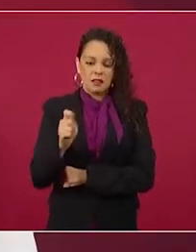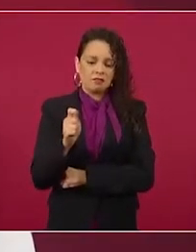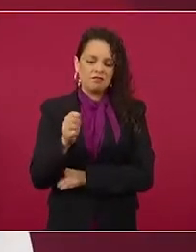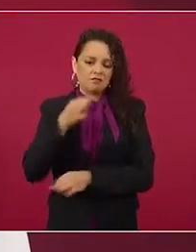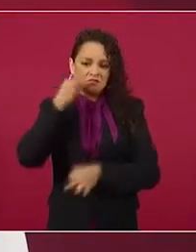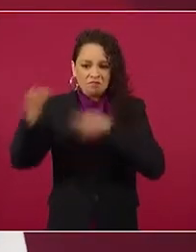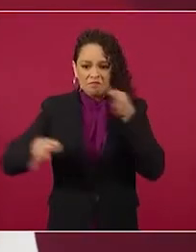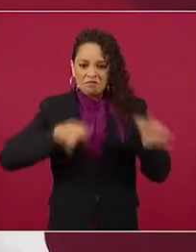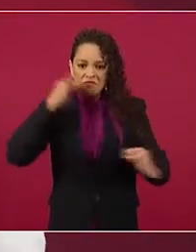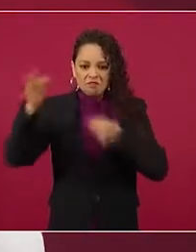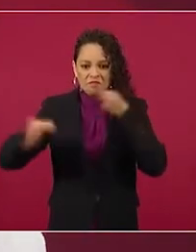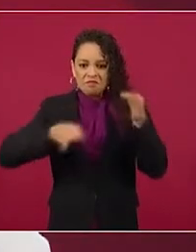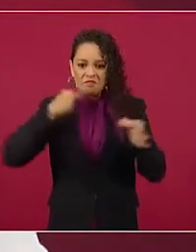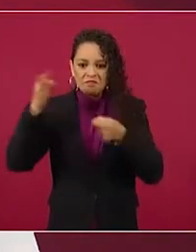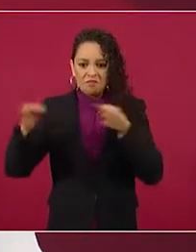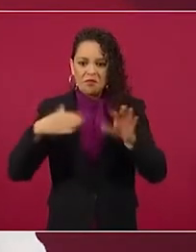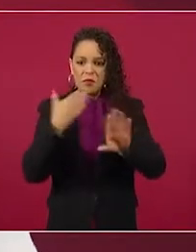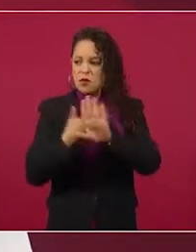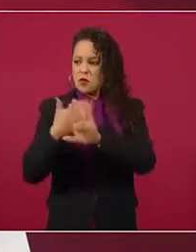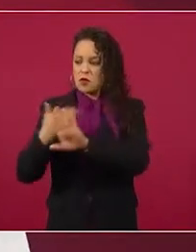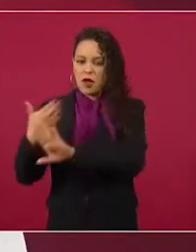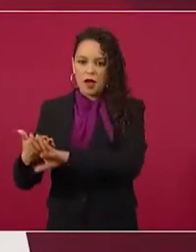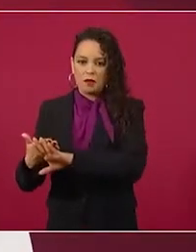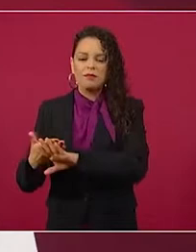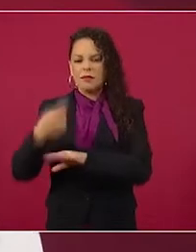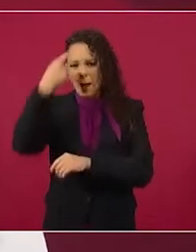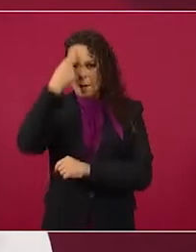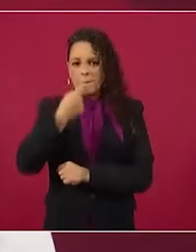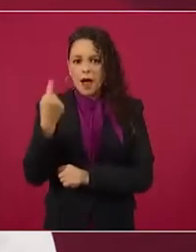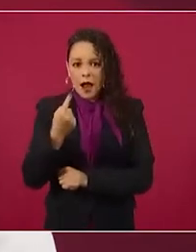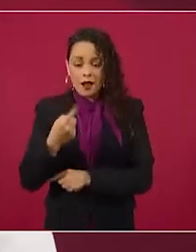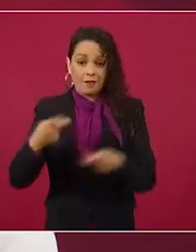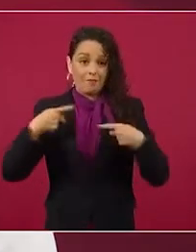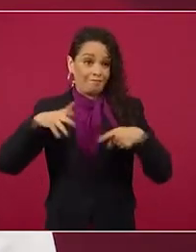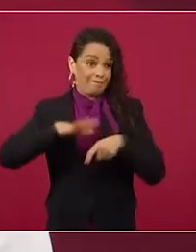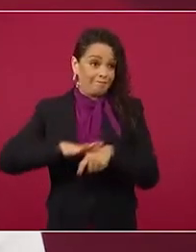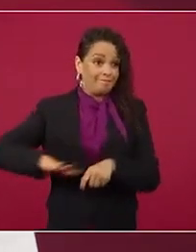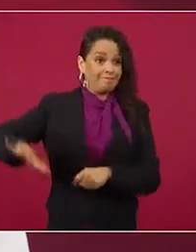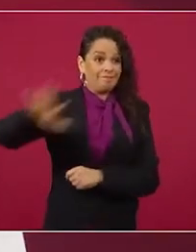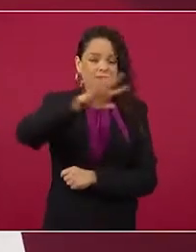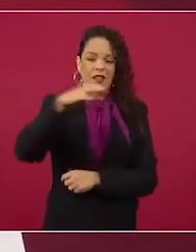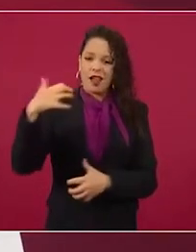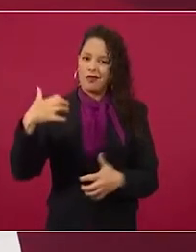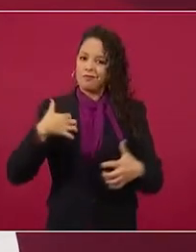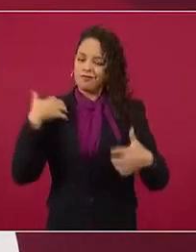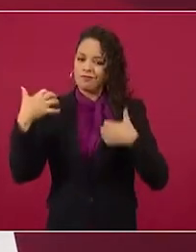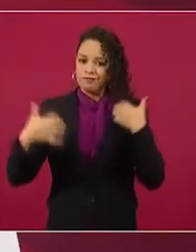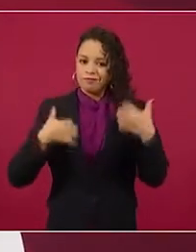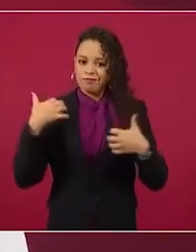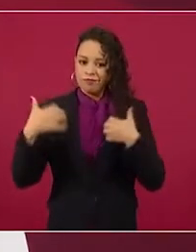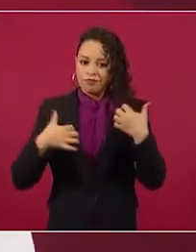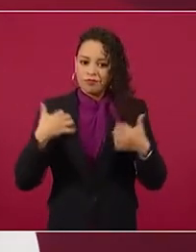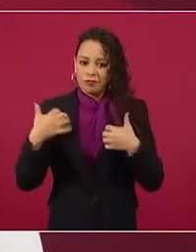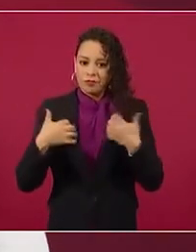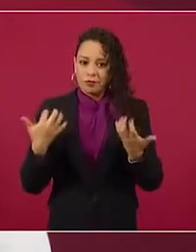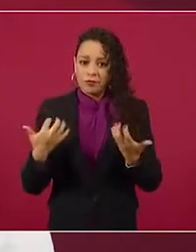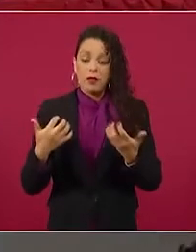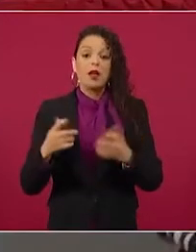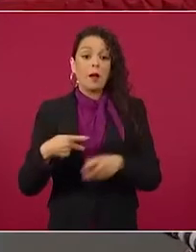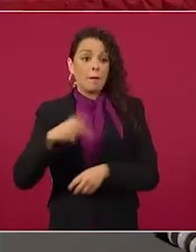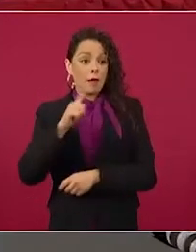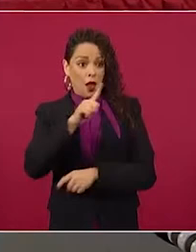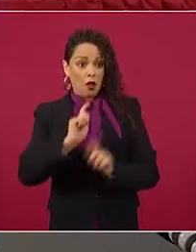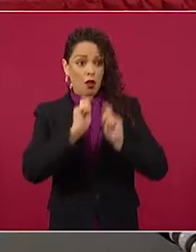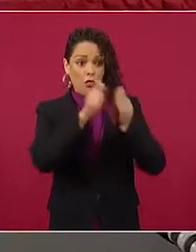desinformación, se busca generar descontento entre la población que también ha sido beneficiada por los programas de